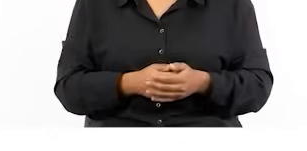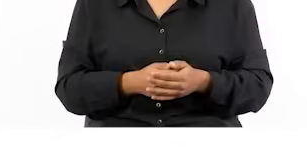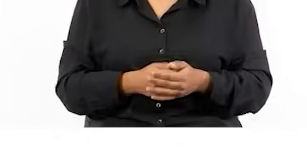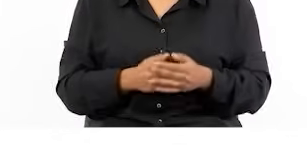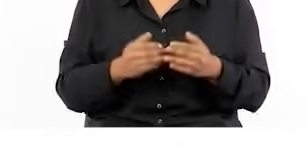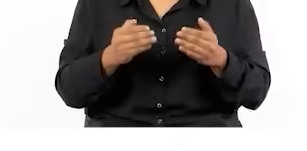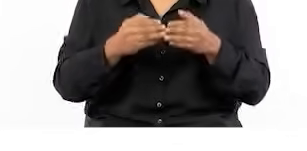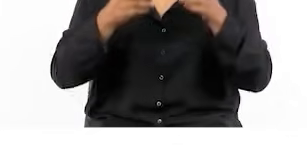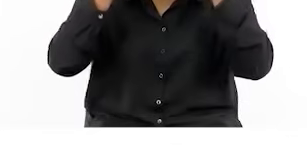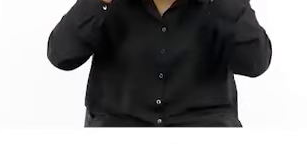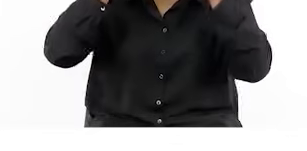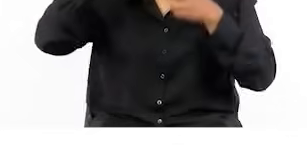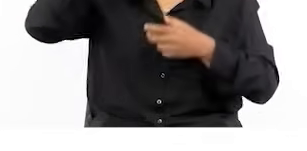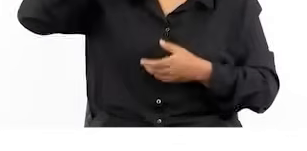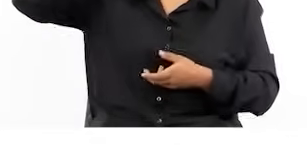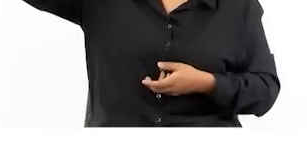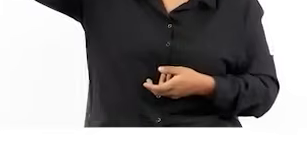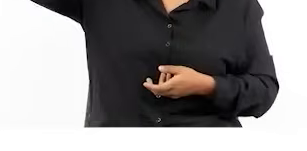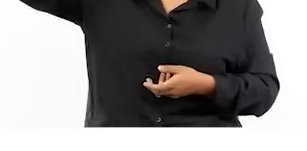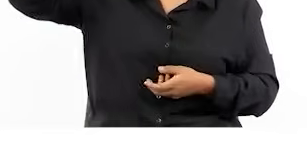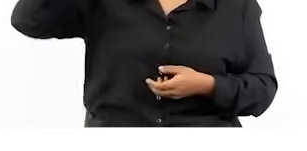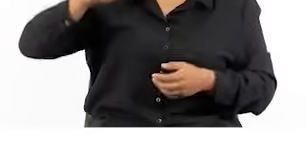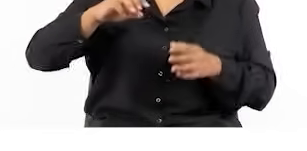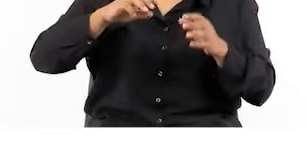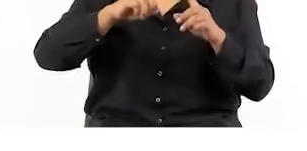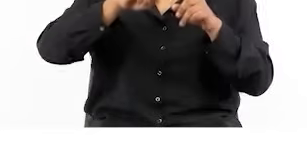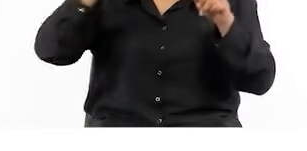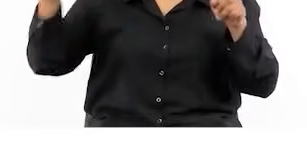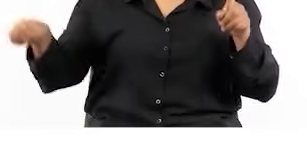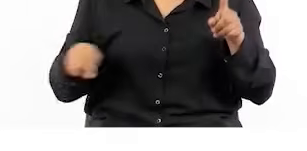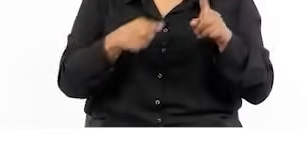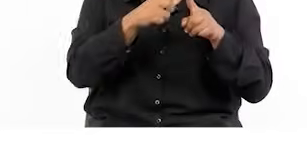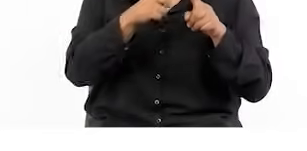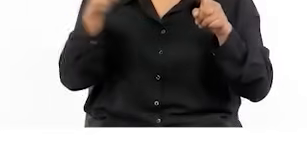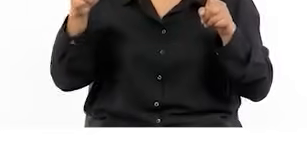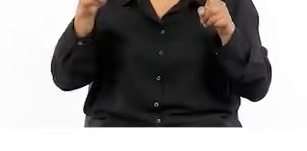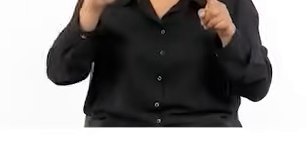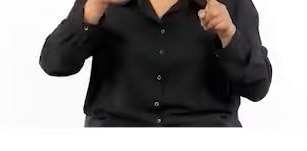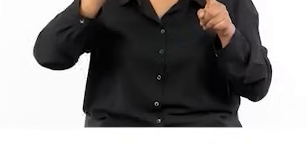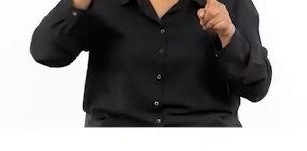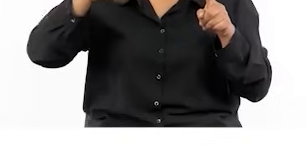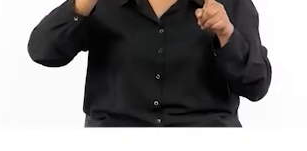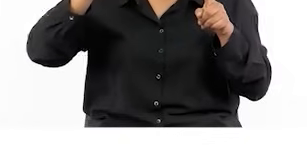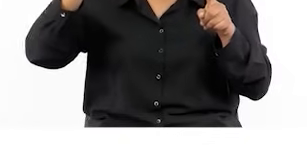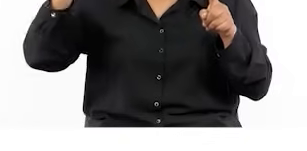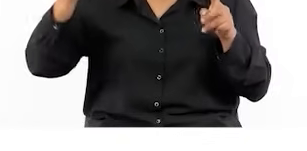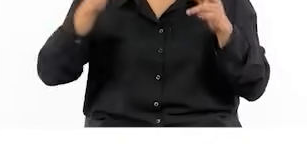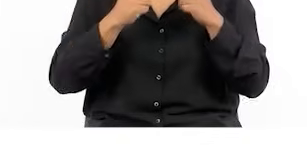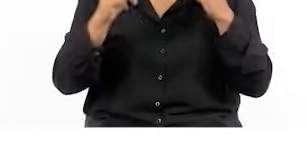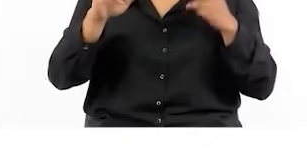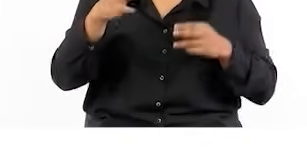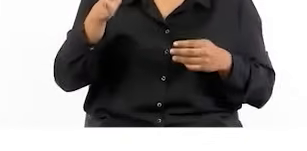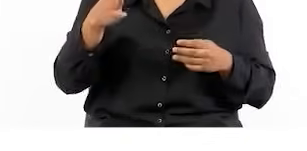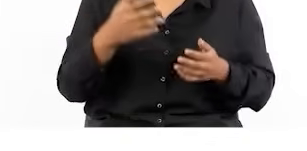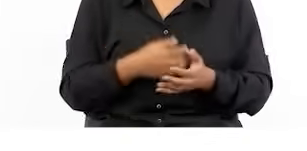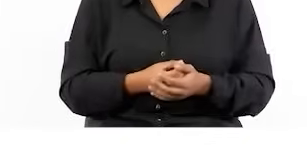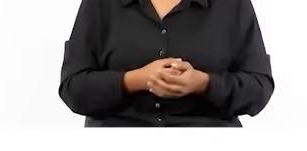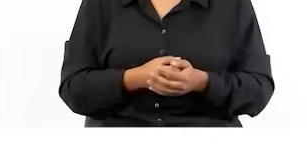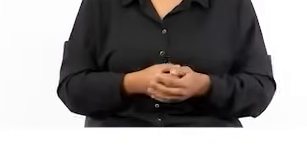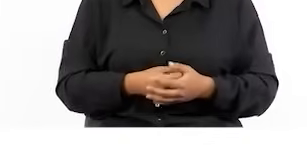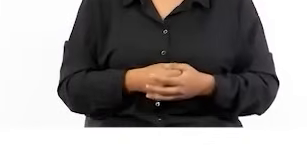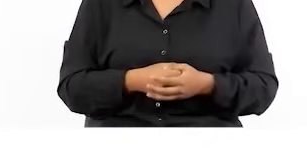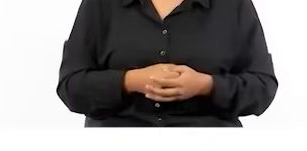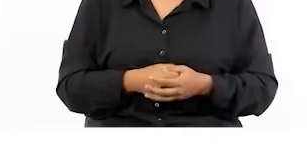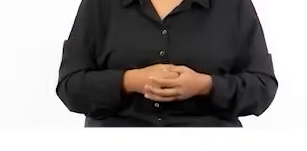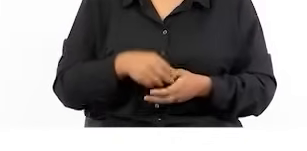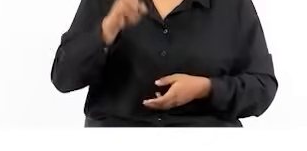muchos cráteres de impacto, similares a los que podemos observar en la Luna. El diámetro de Mercurio son unos 5.000